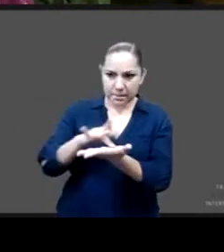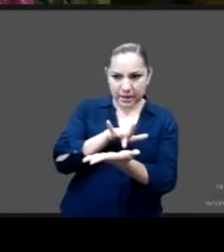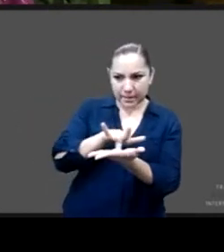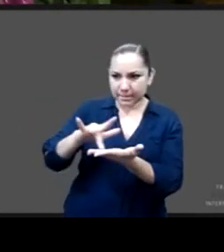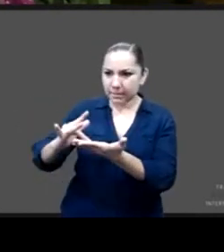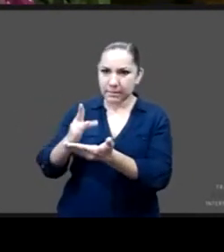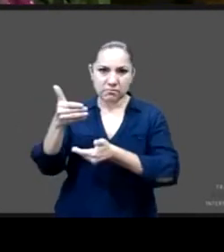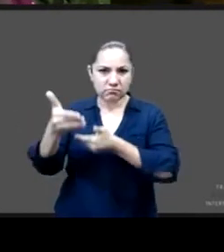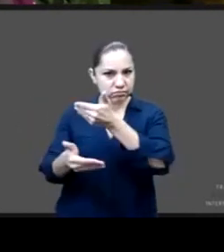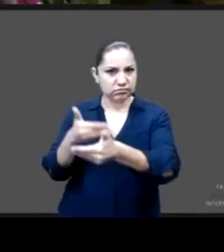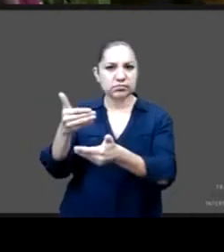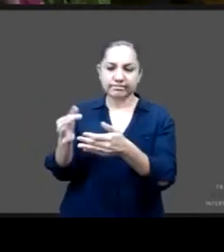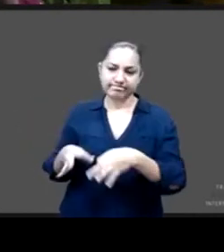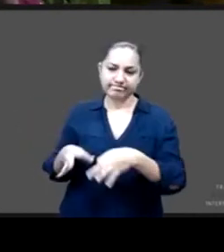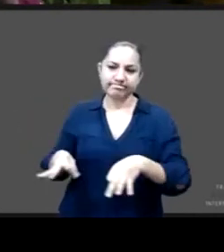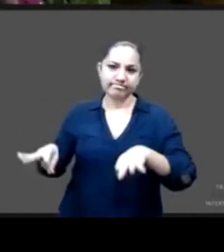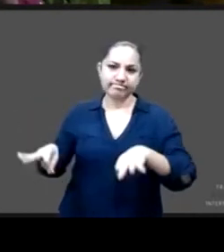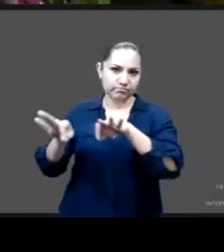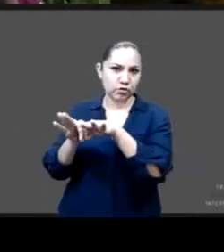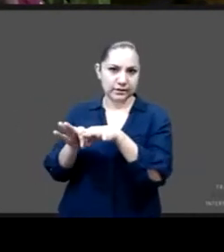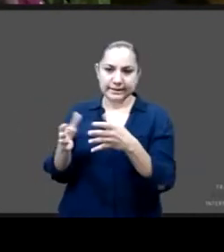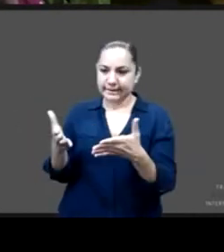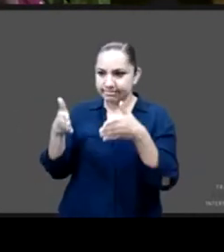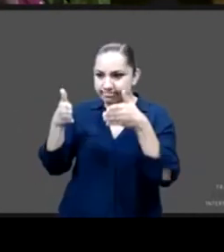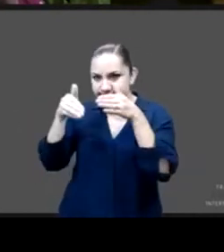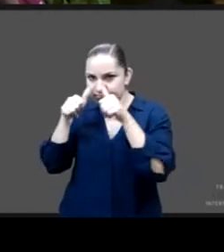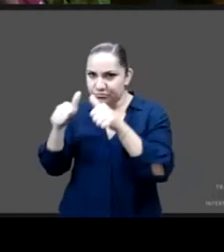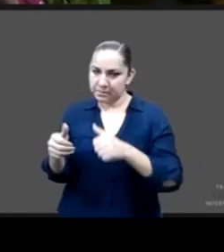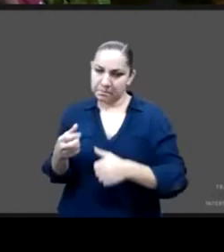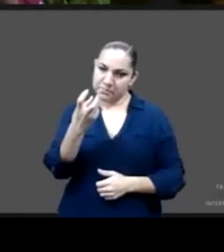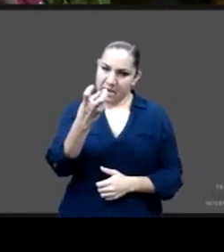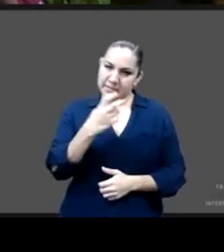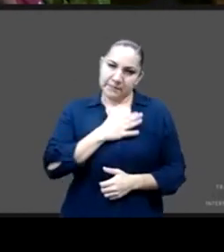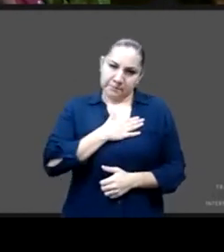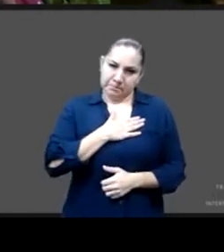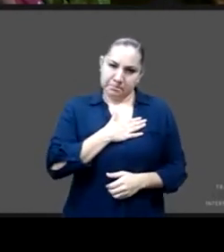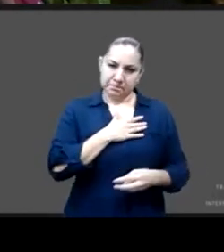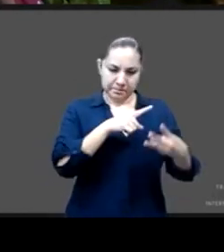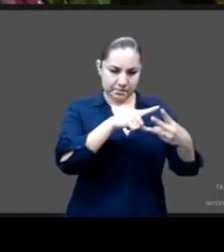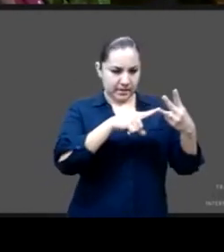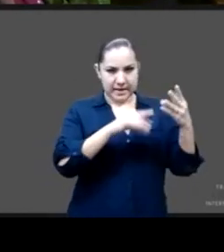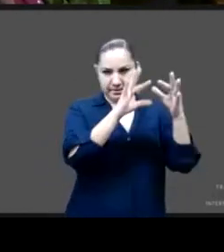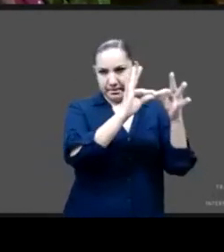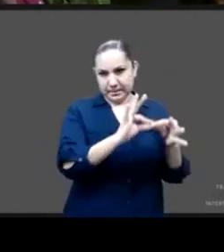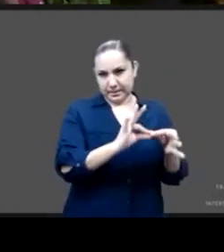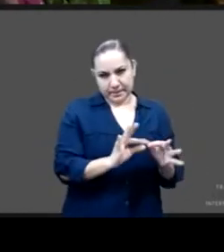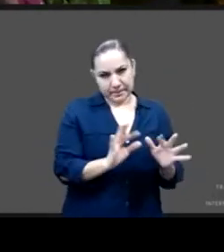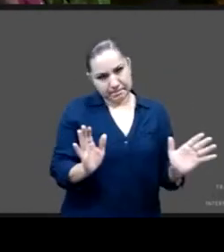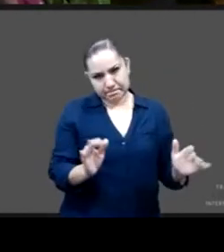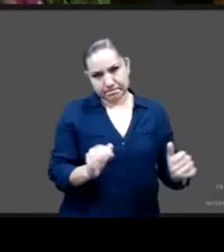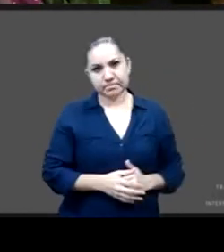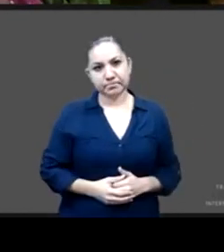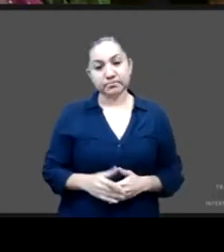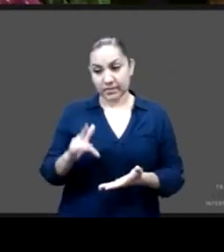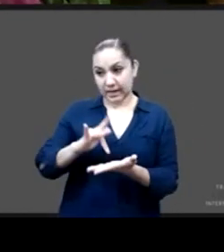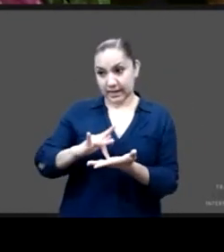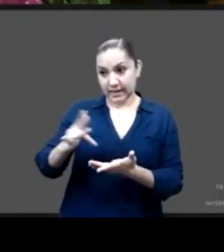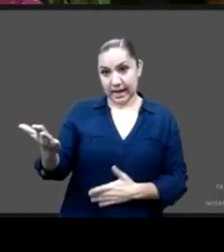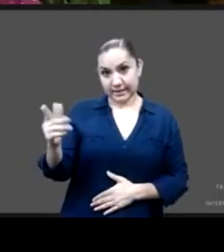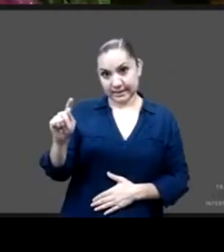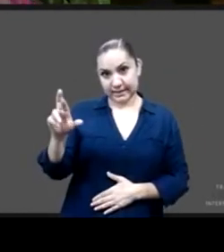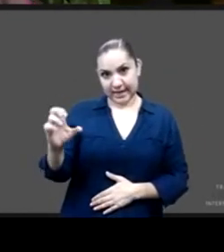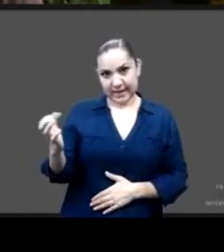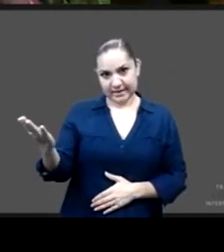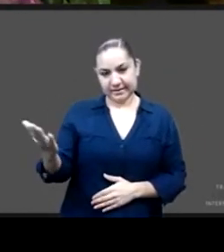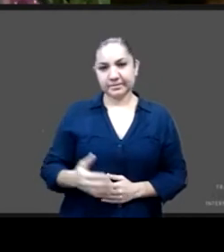en esas tres partes que tienen que ver con lo que hago gracias muchas gracias Tere muchas gracias quien